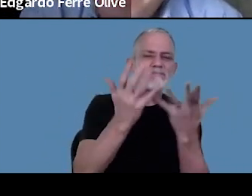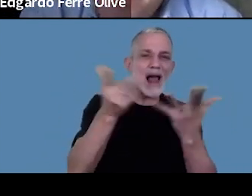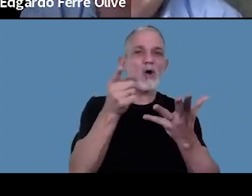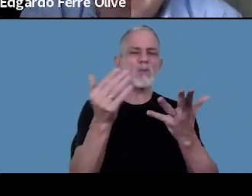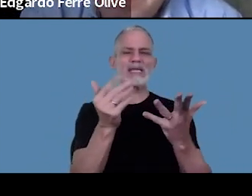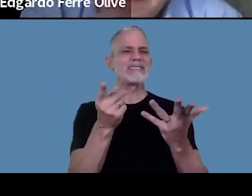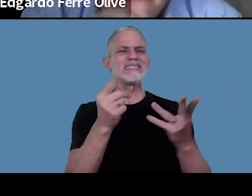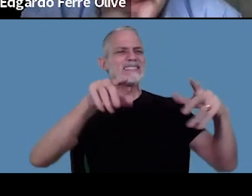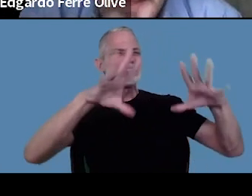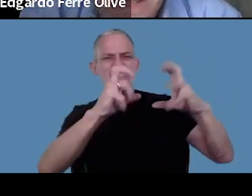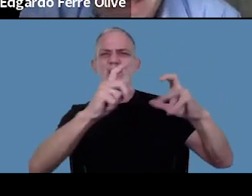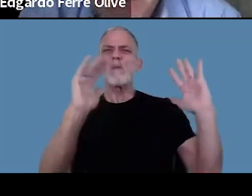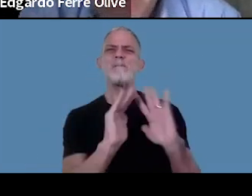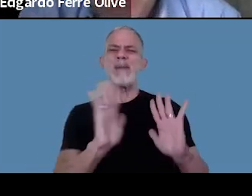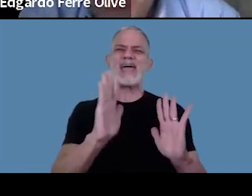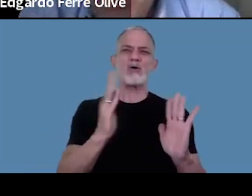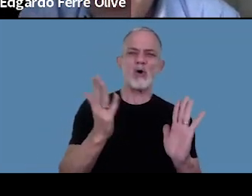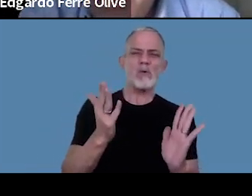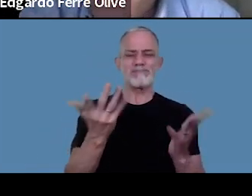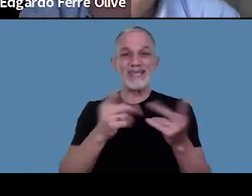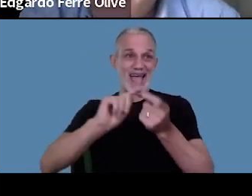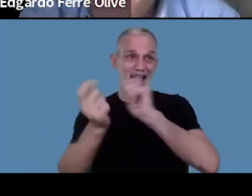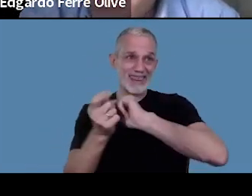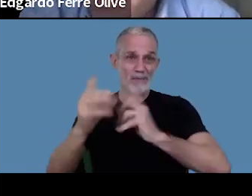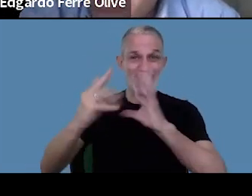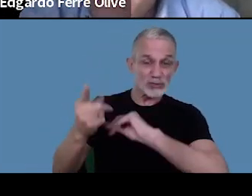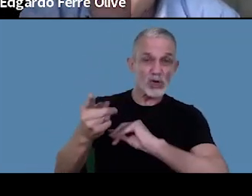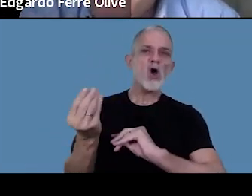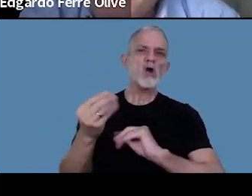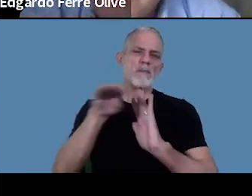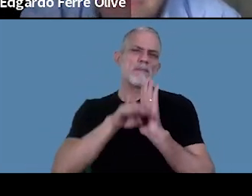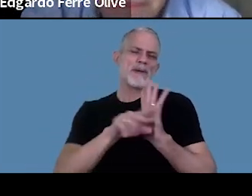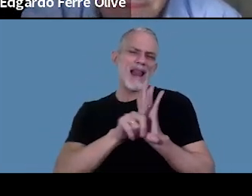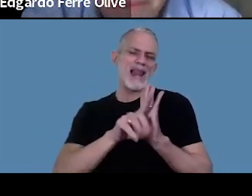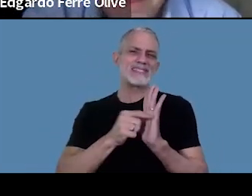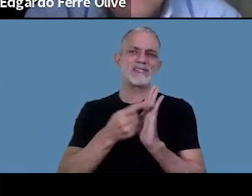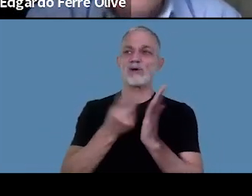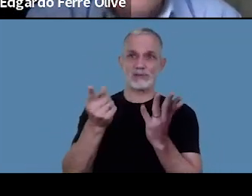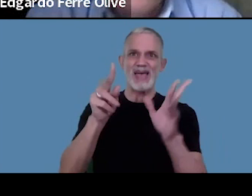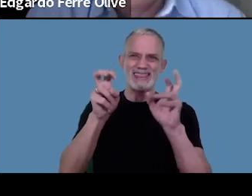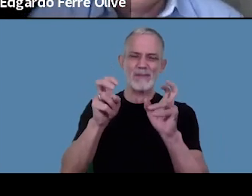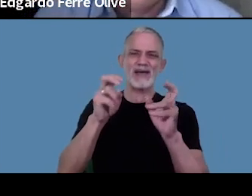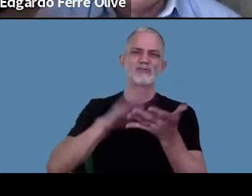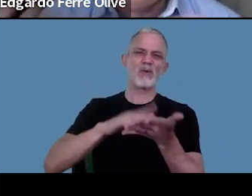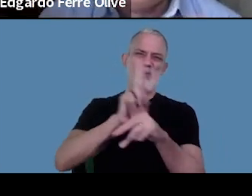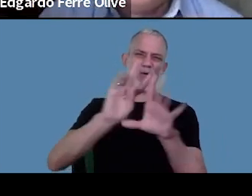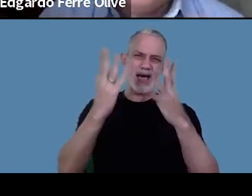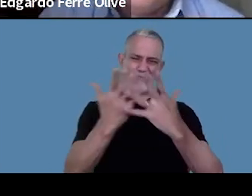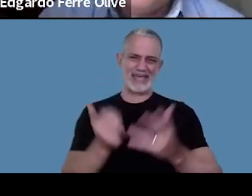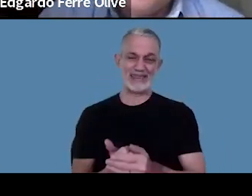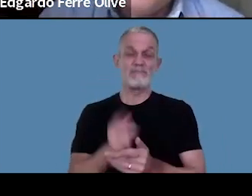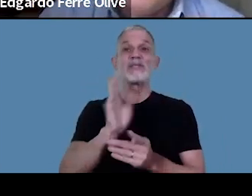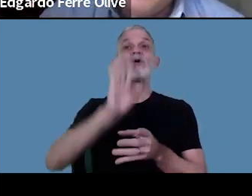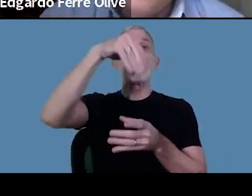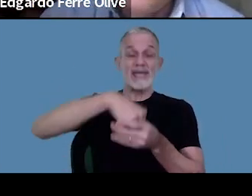daño, disminuir el daño, y la adaptación de los regímenes con respecto a esos temas ambientales. O sea que acá entra